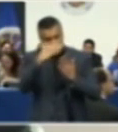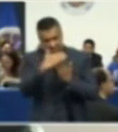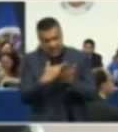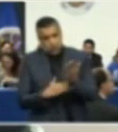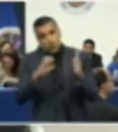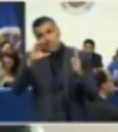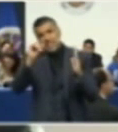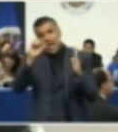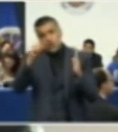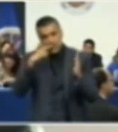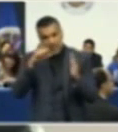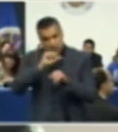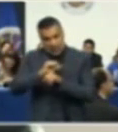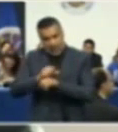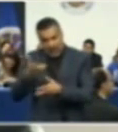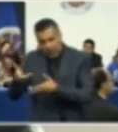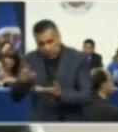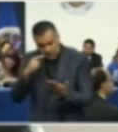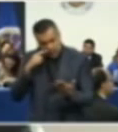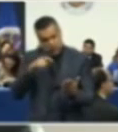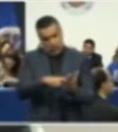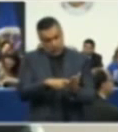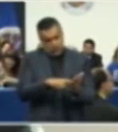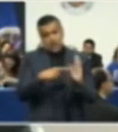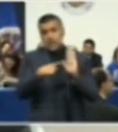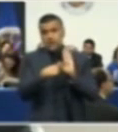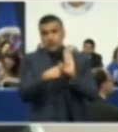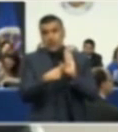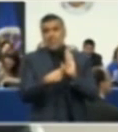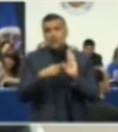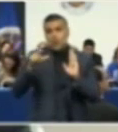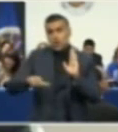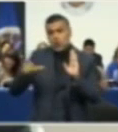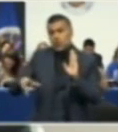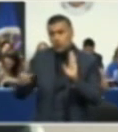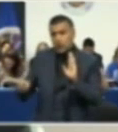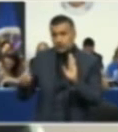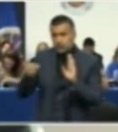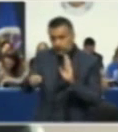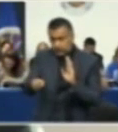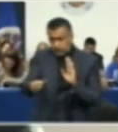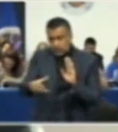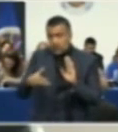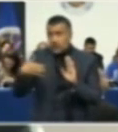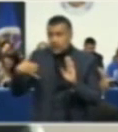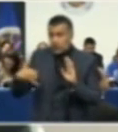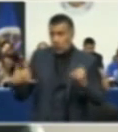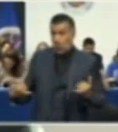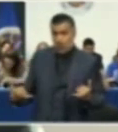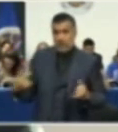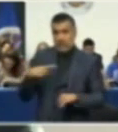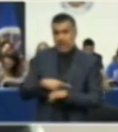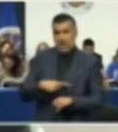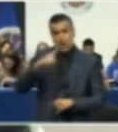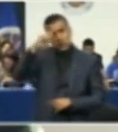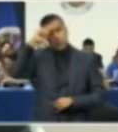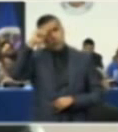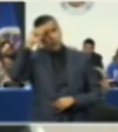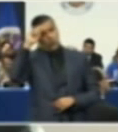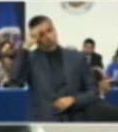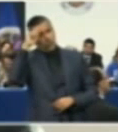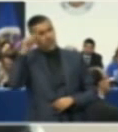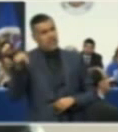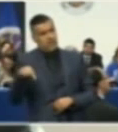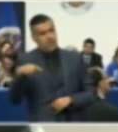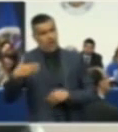que hemos trabajado, encontramos casos de personas que son interdictadas y hoy en día cuestionan judicialmente